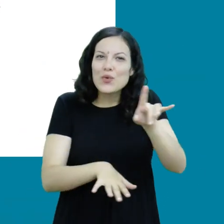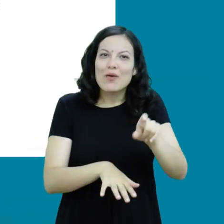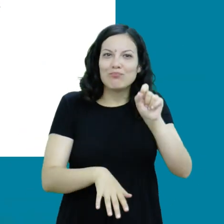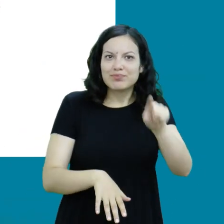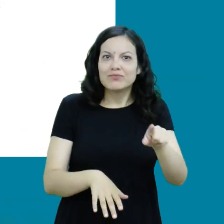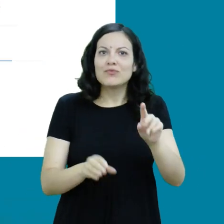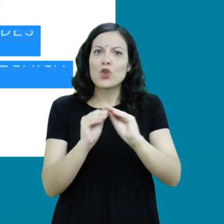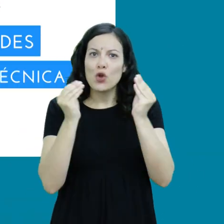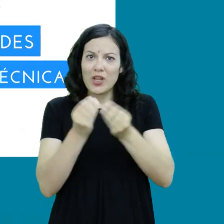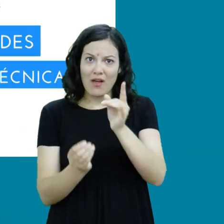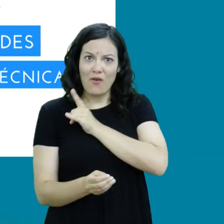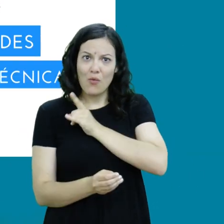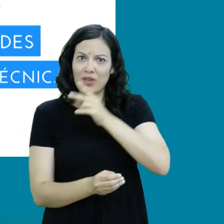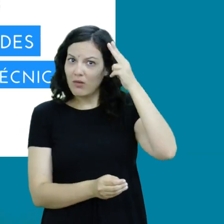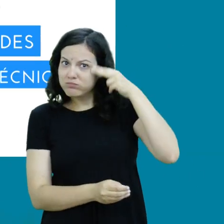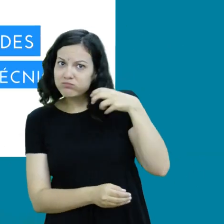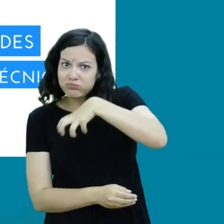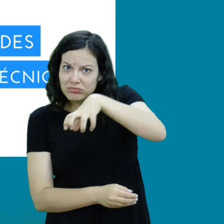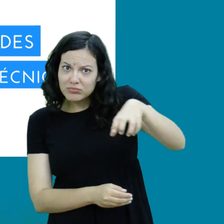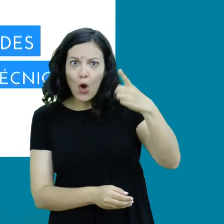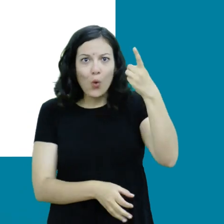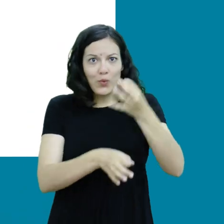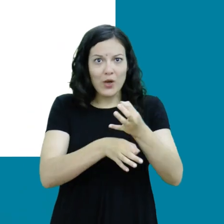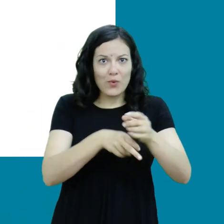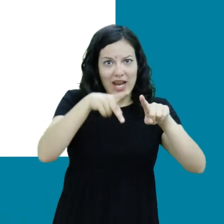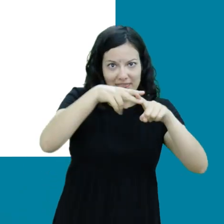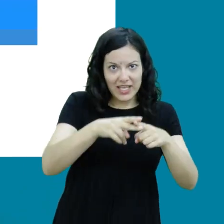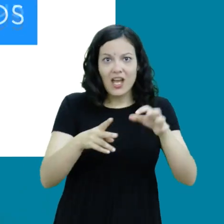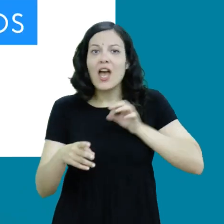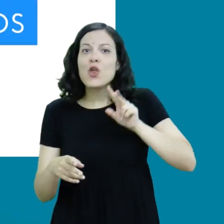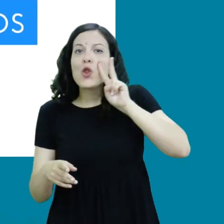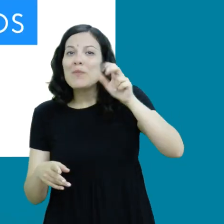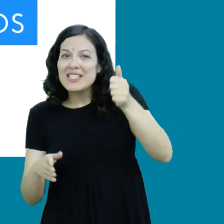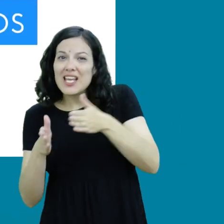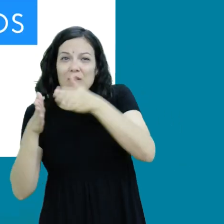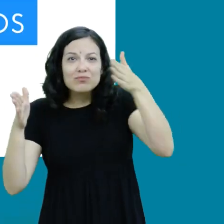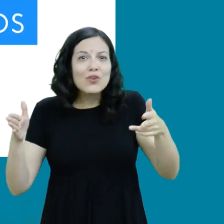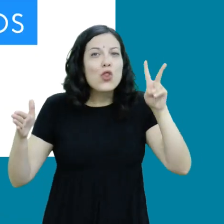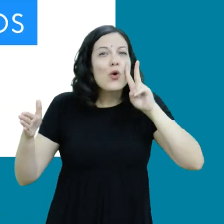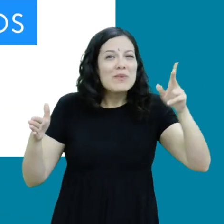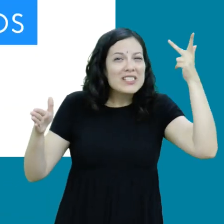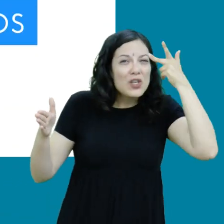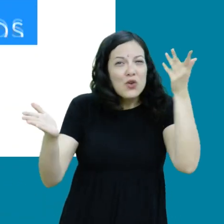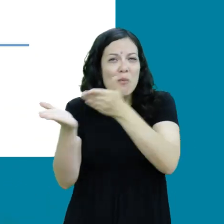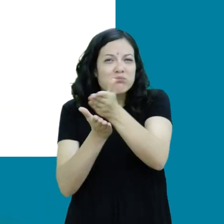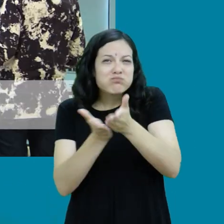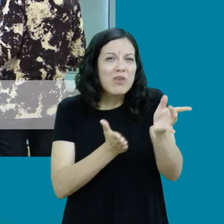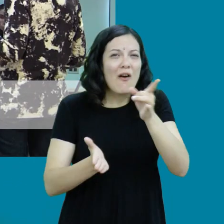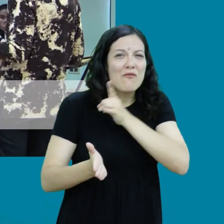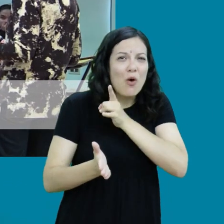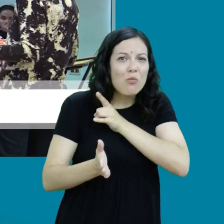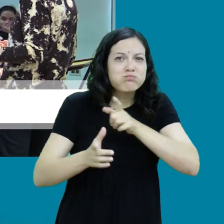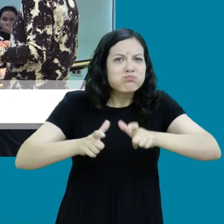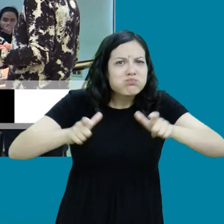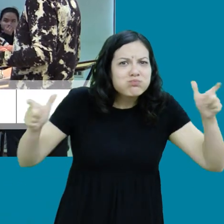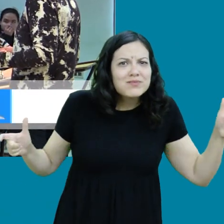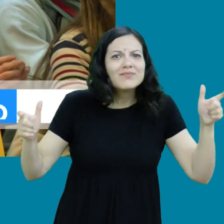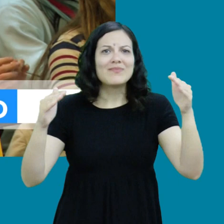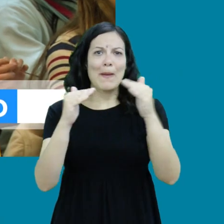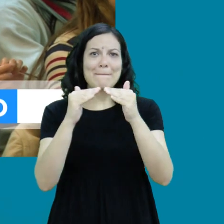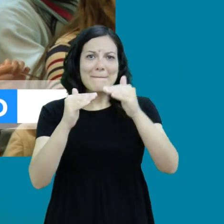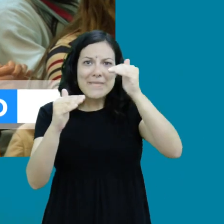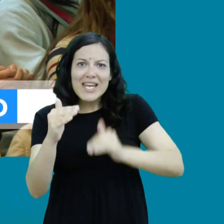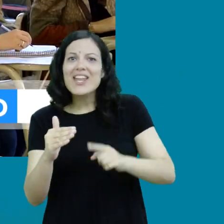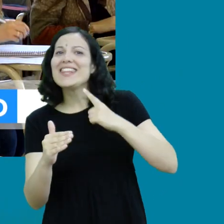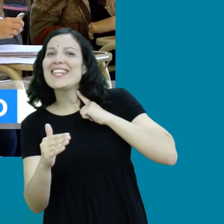extensión universitaria. Cuenta con 9 facultades y una escuela técnica. De 2006 a 2018, la propuesta académica creció.